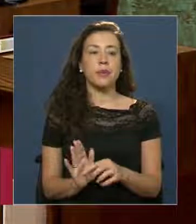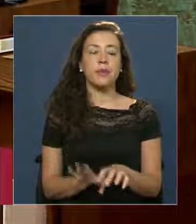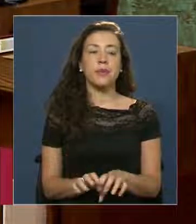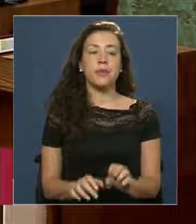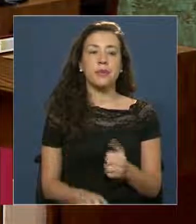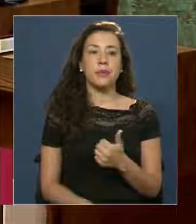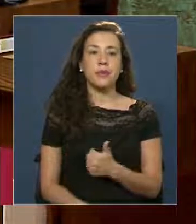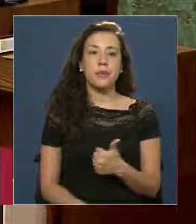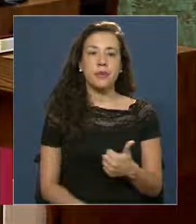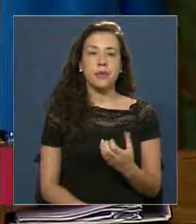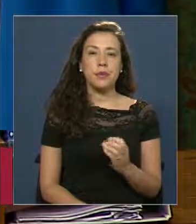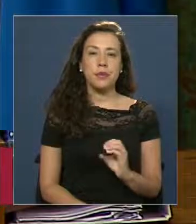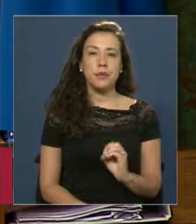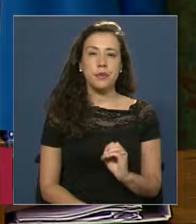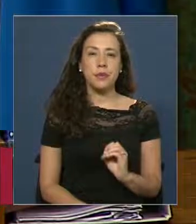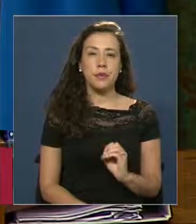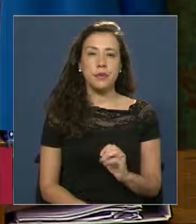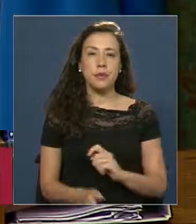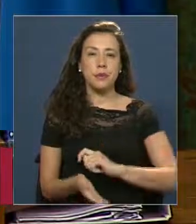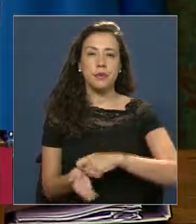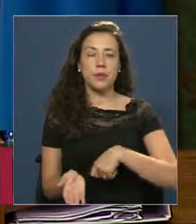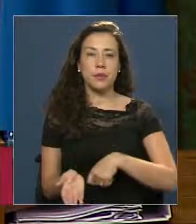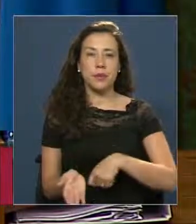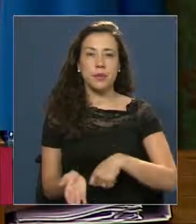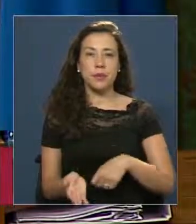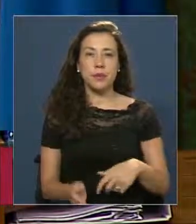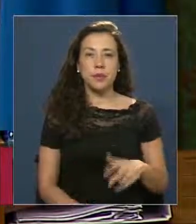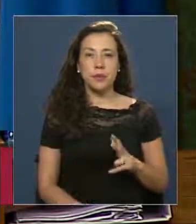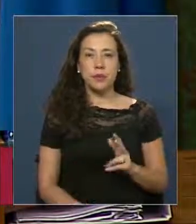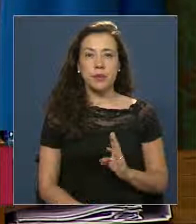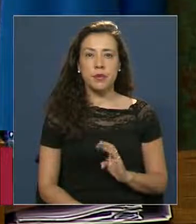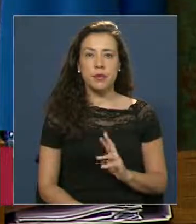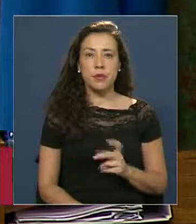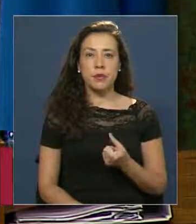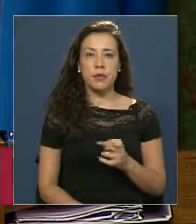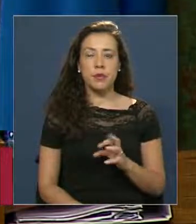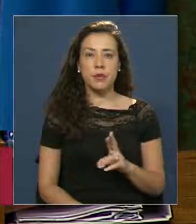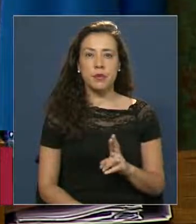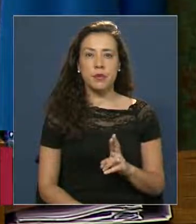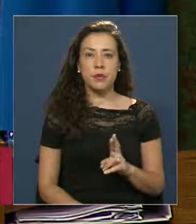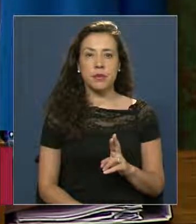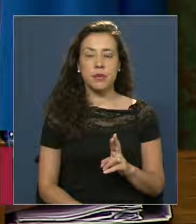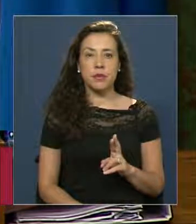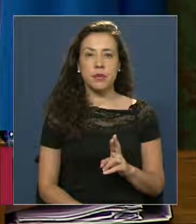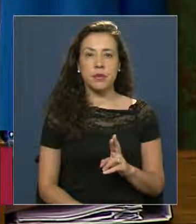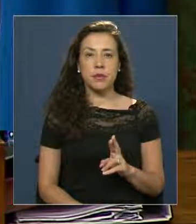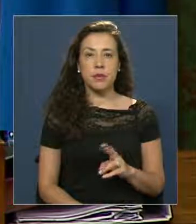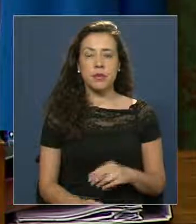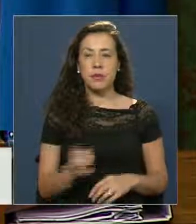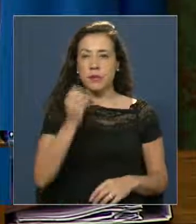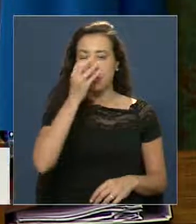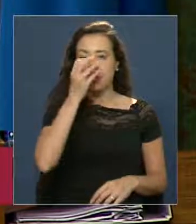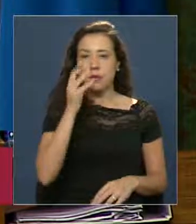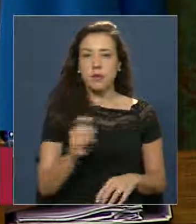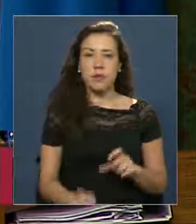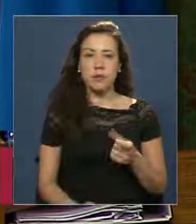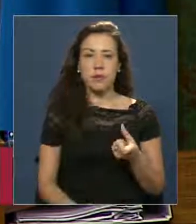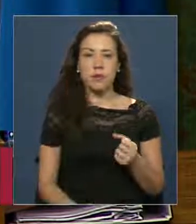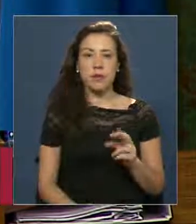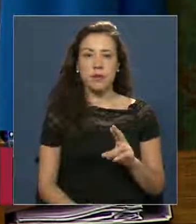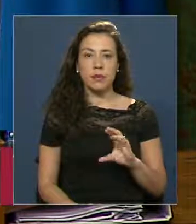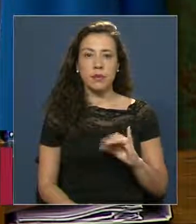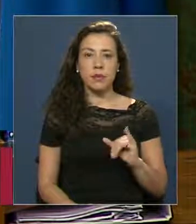número 660 es firmada por don Bernardo Berger, la diputada Camila Flores, don René Manuel